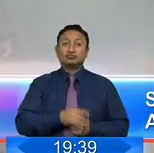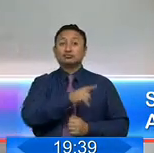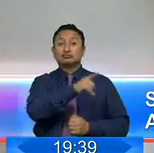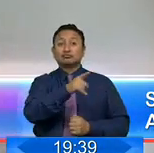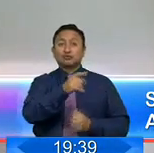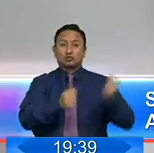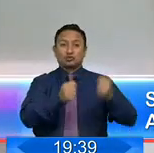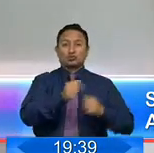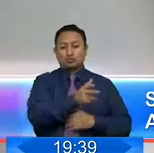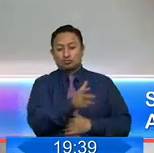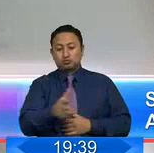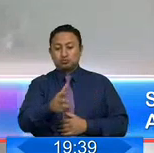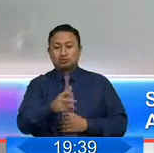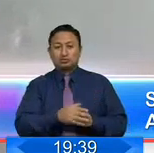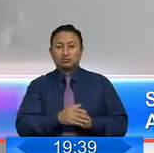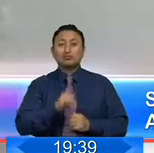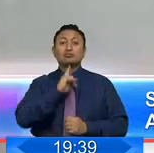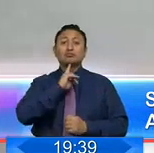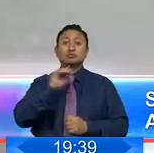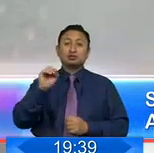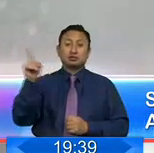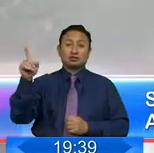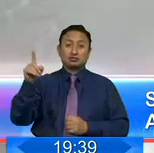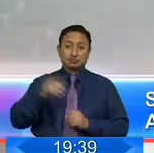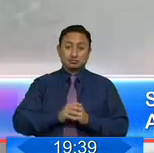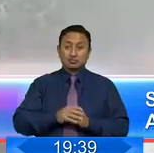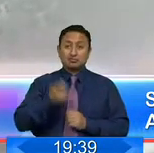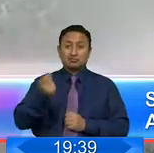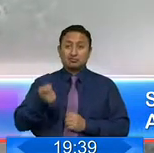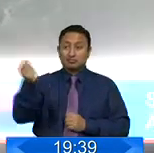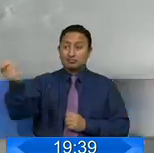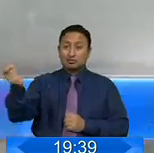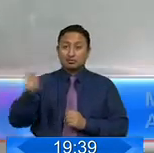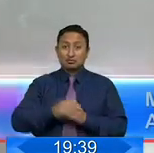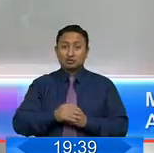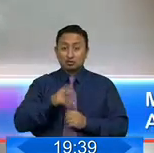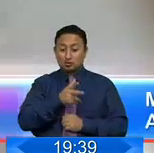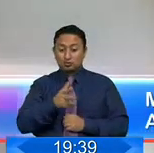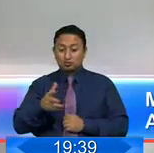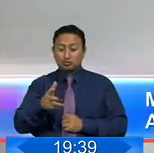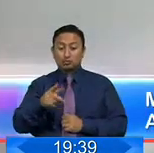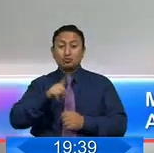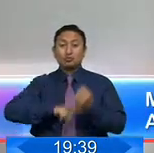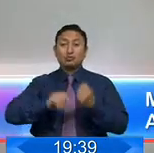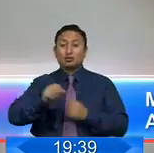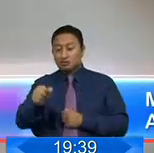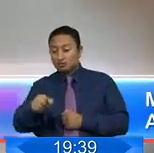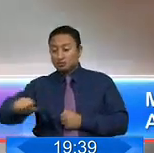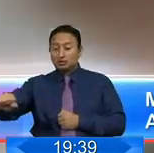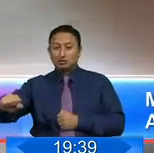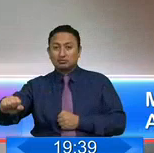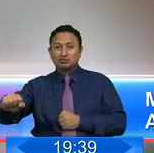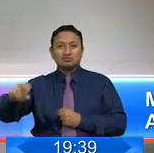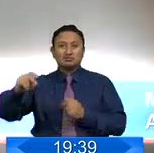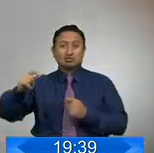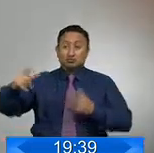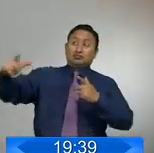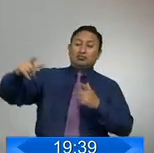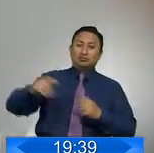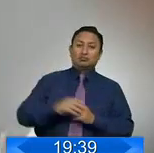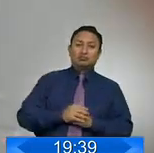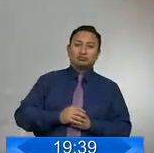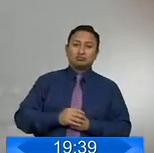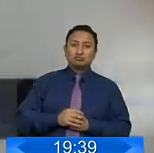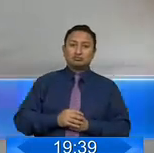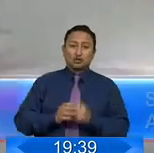para entregarle un dinero a mi tía que vive aquí en esta casa. Yo que me estaciono y mi hermano se abre la puerta cuando luego que grita. Yo quise